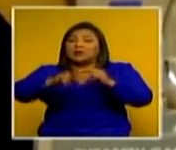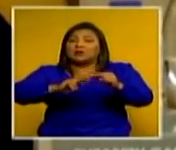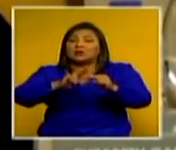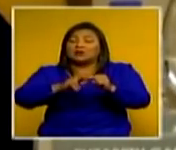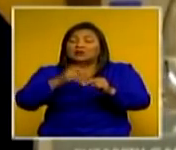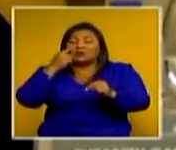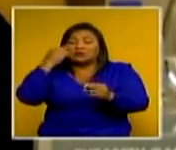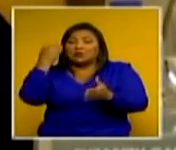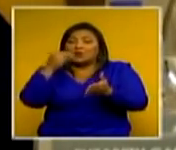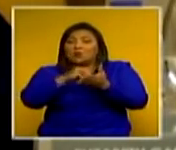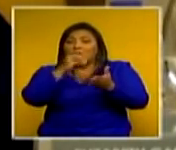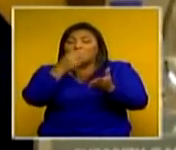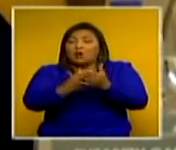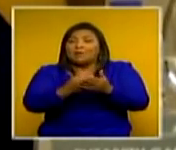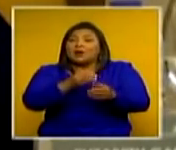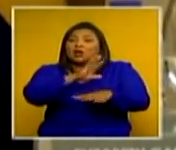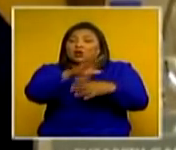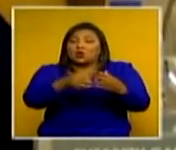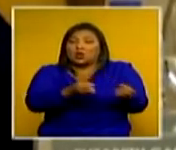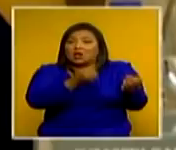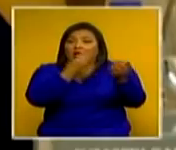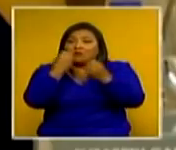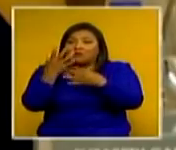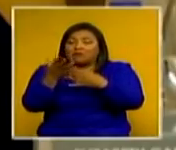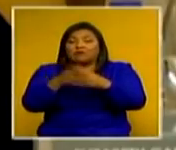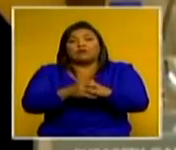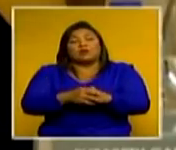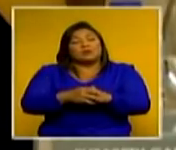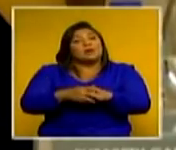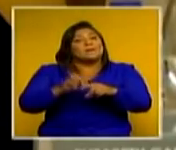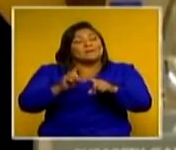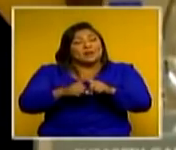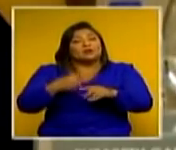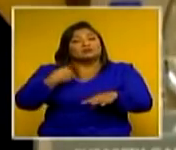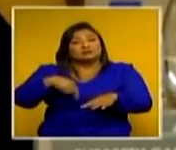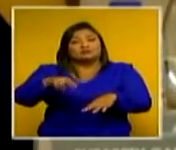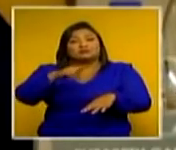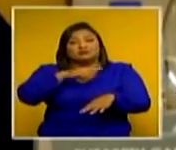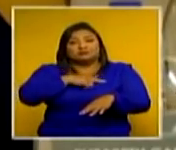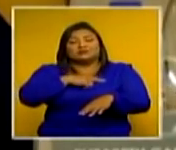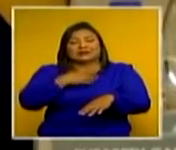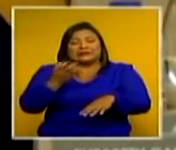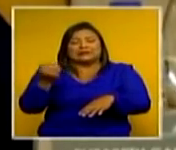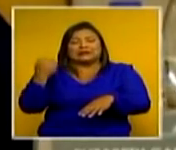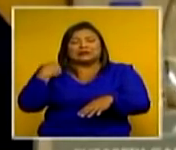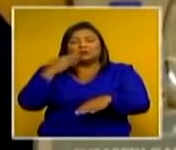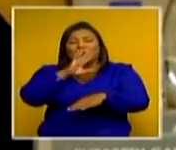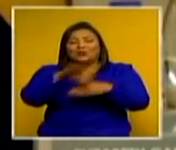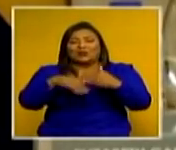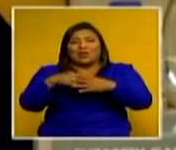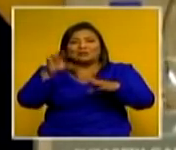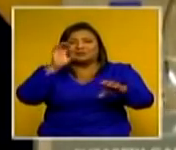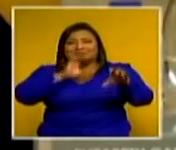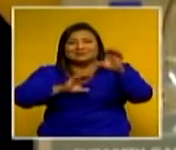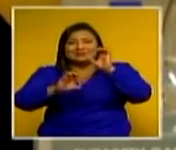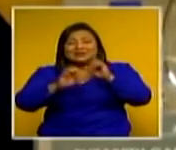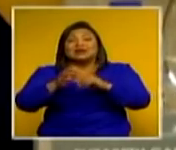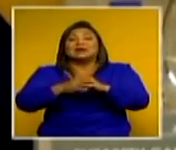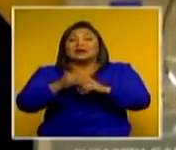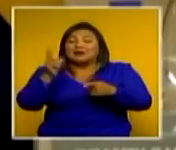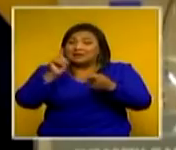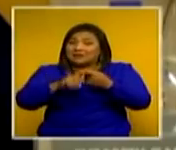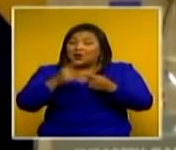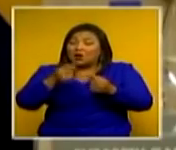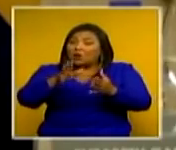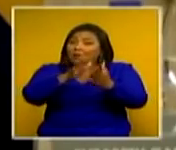puestos de obviamente en conocimiento del pleno en todo caso nosotros en el momento en que tengamos las observaciones de parte del campo que este momento de una